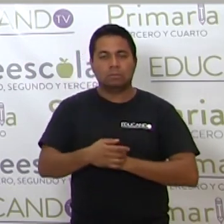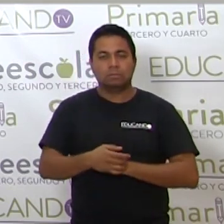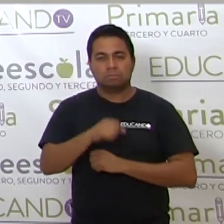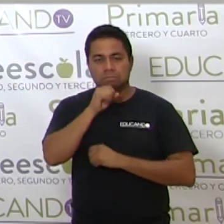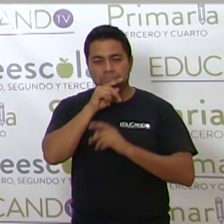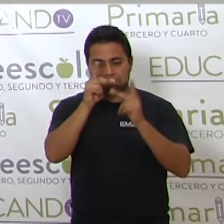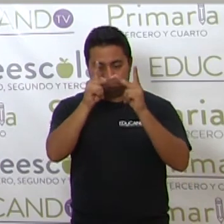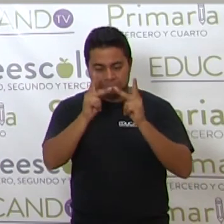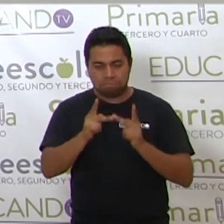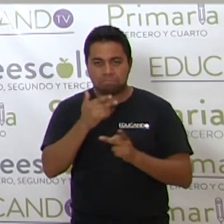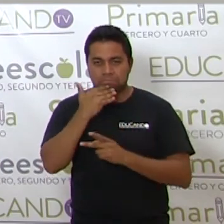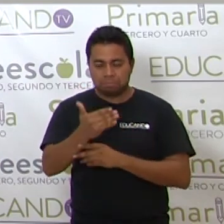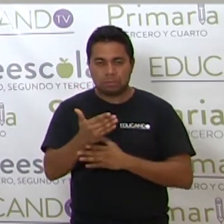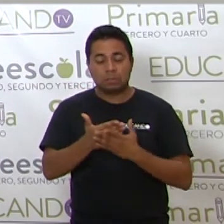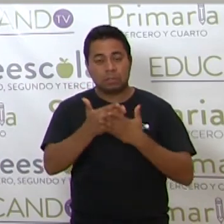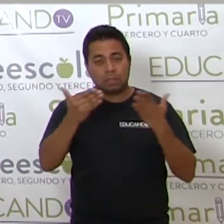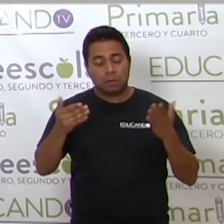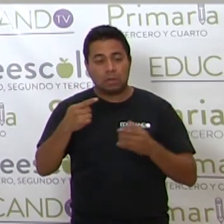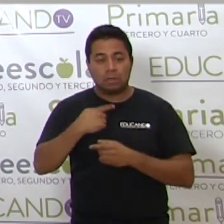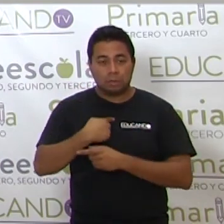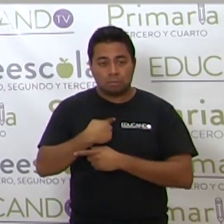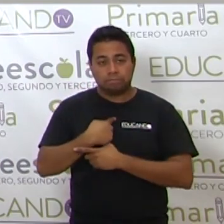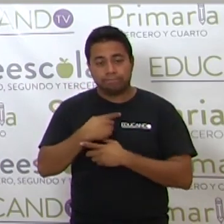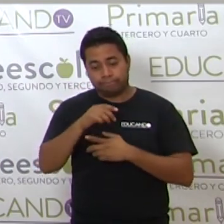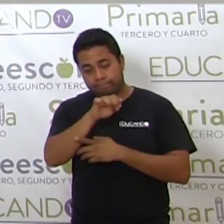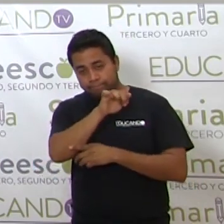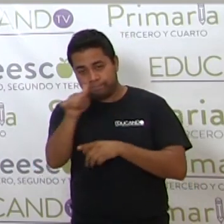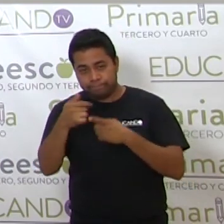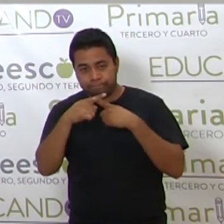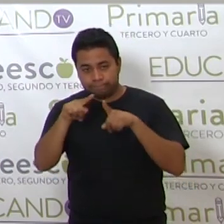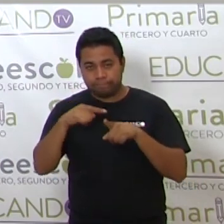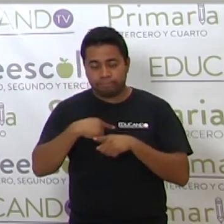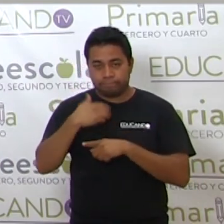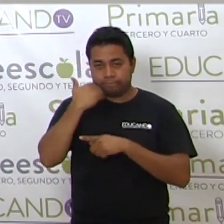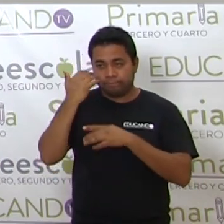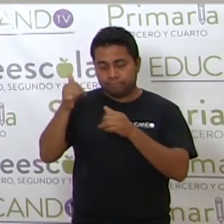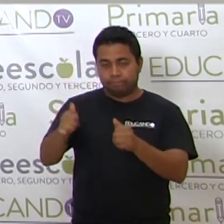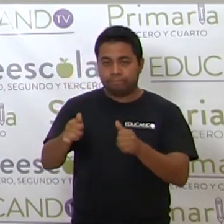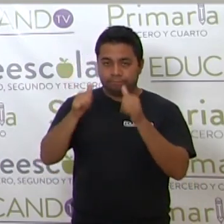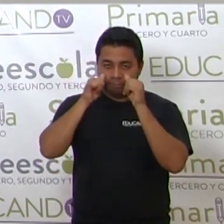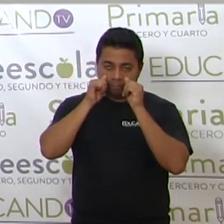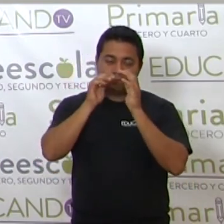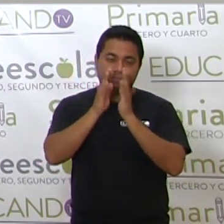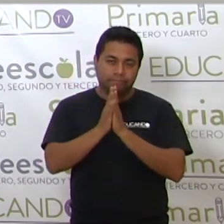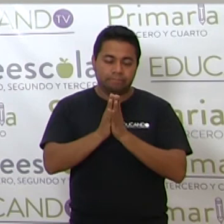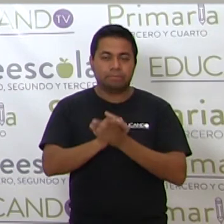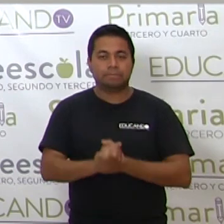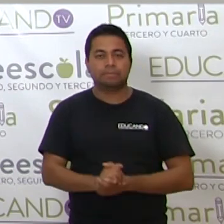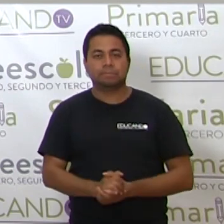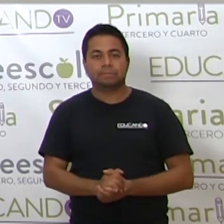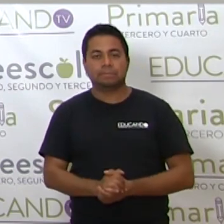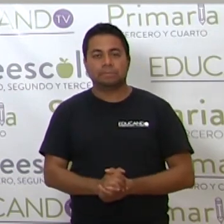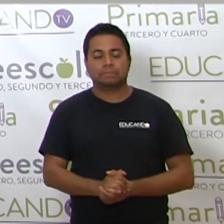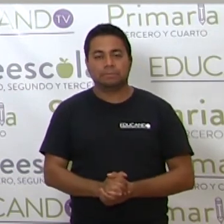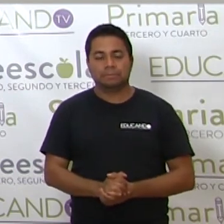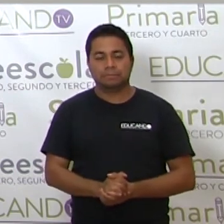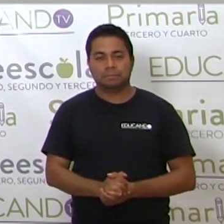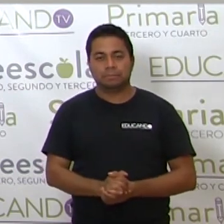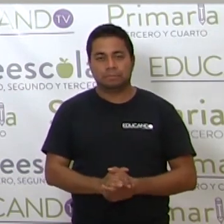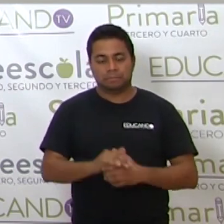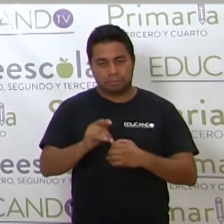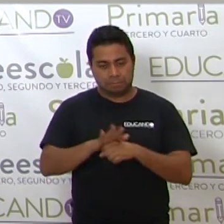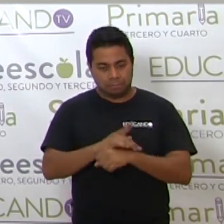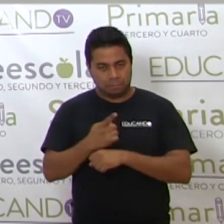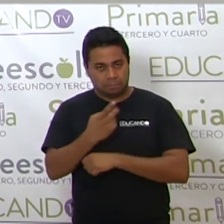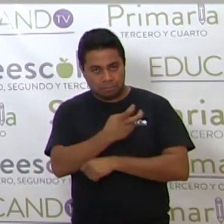adecuadas ahora yo te voy a poner este otro quiero que ponga esta atención por qué este